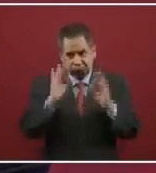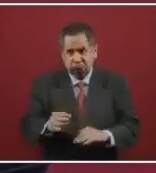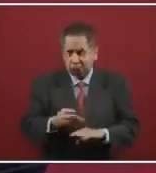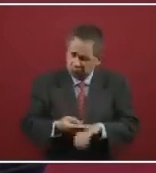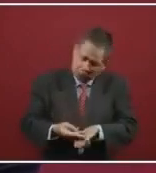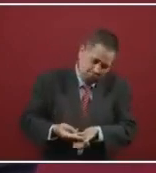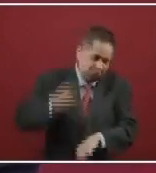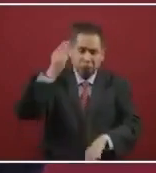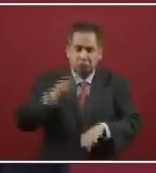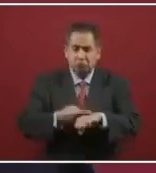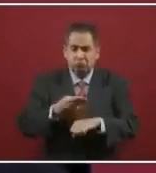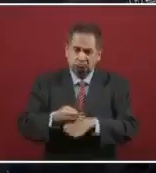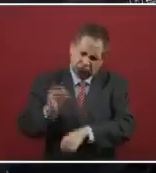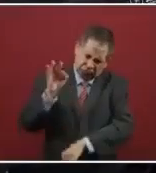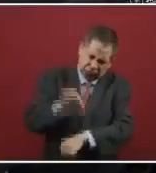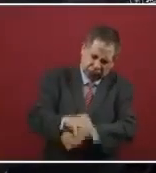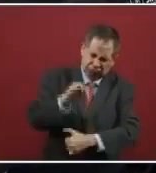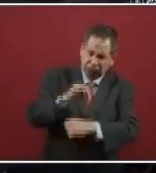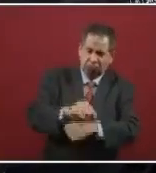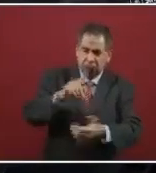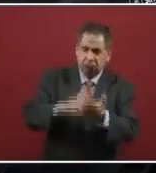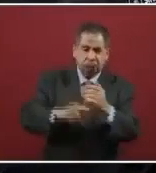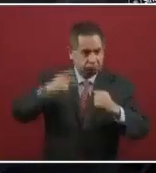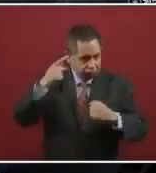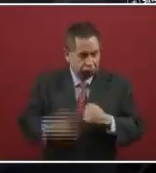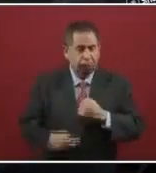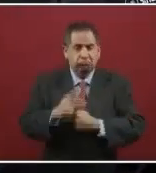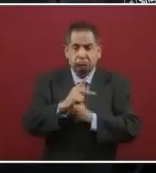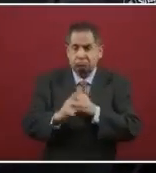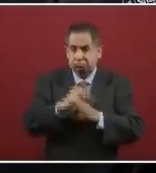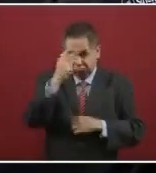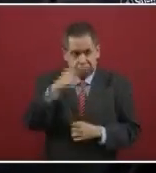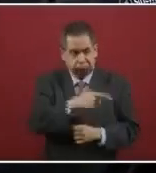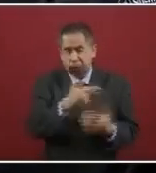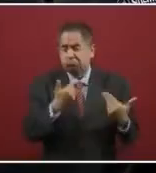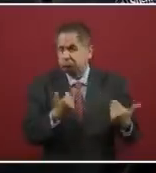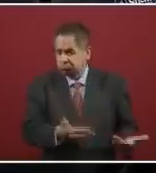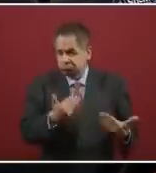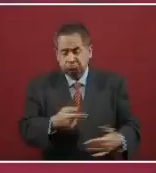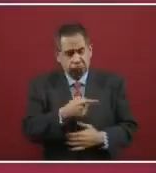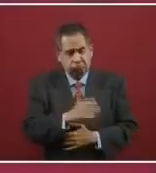muy, muy, muy defensor del pueblo de México,